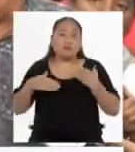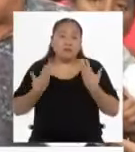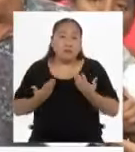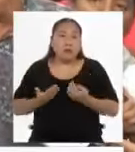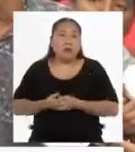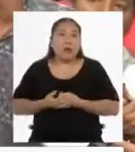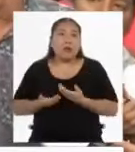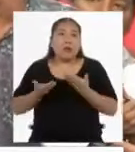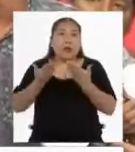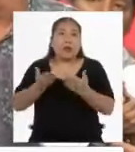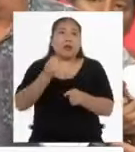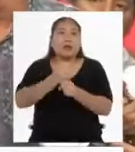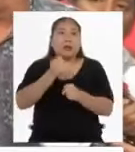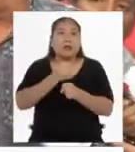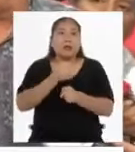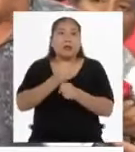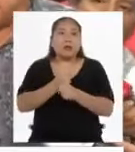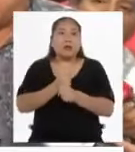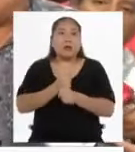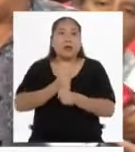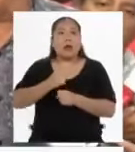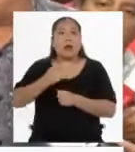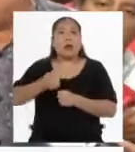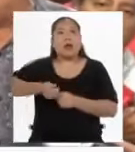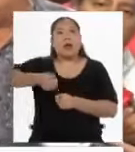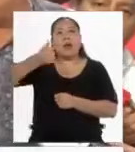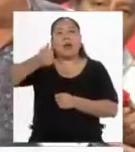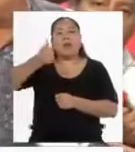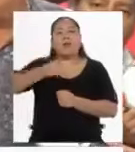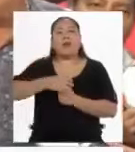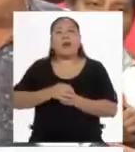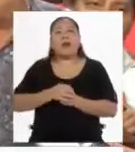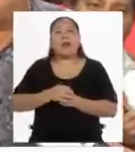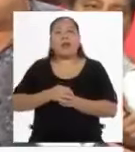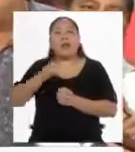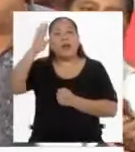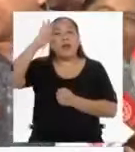un trabajo como jefe de serenazgo al señor Mulder.